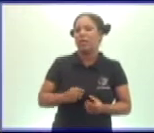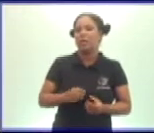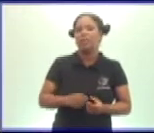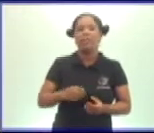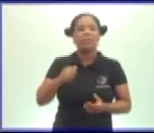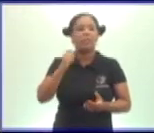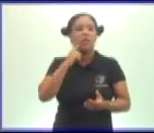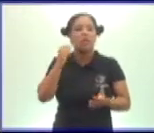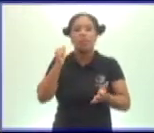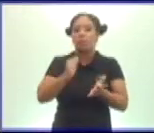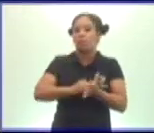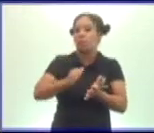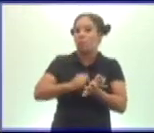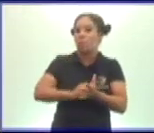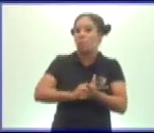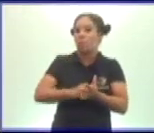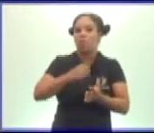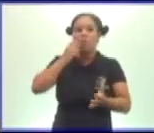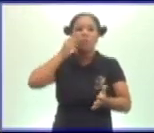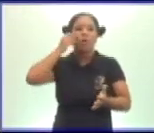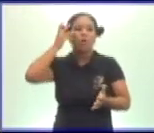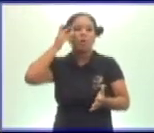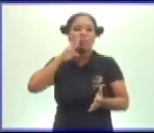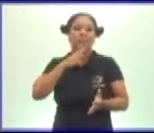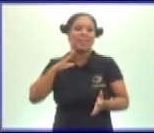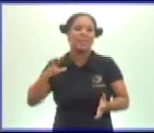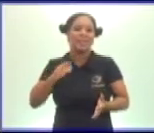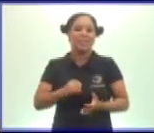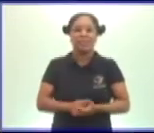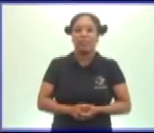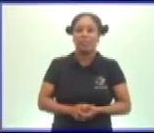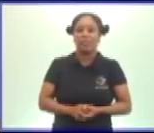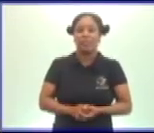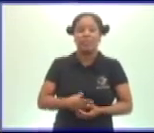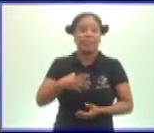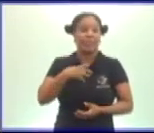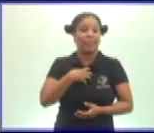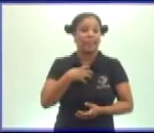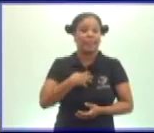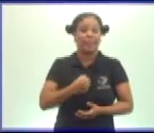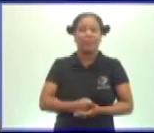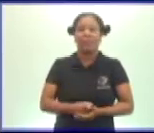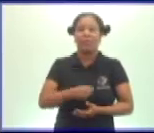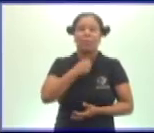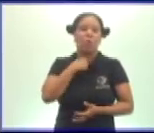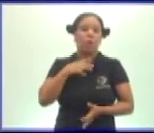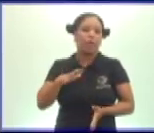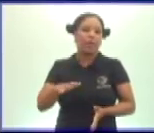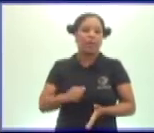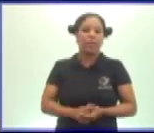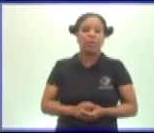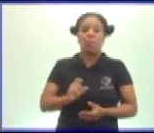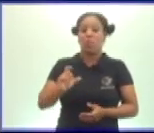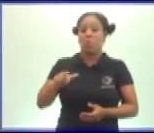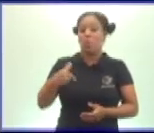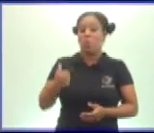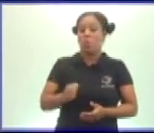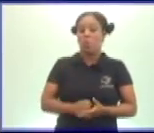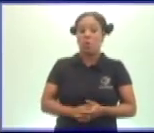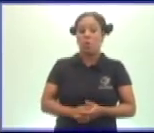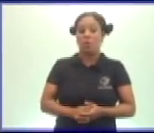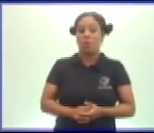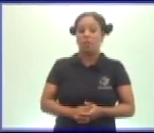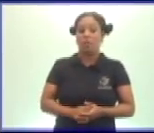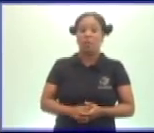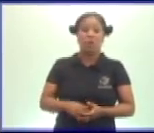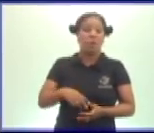caso de las disoluciones en estado gaseoso, pues tendremos, por ejemplo, cuando se disuelve